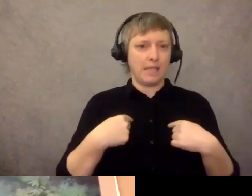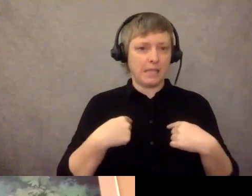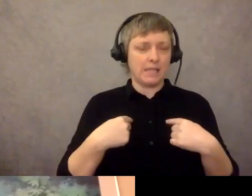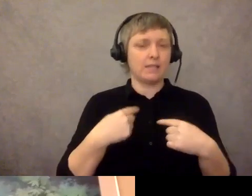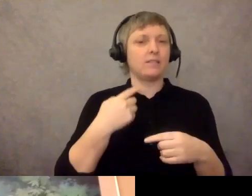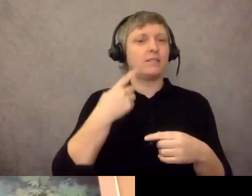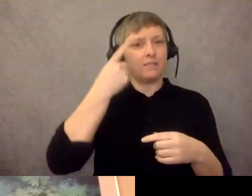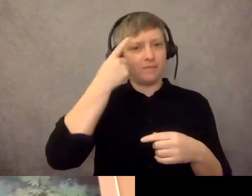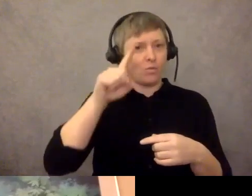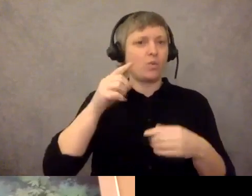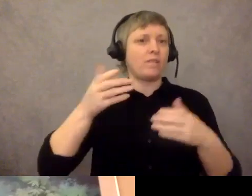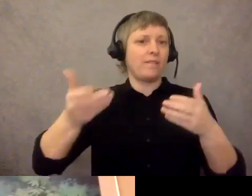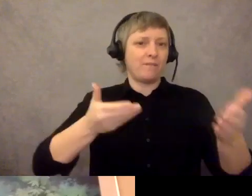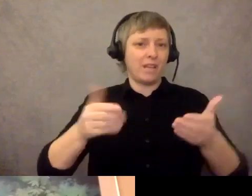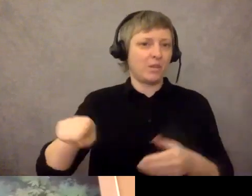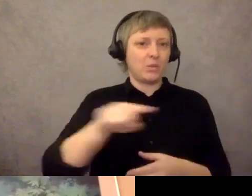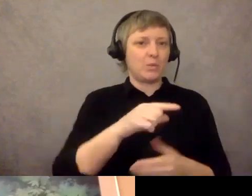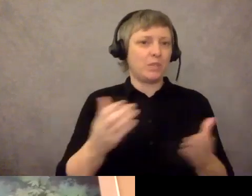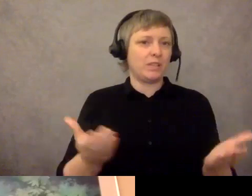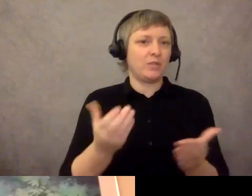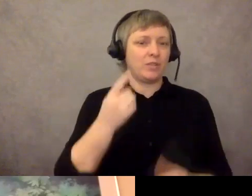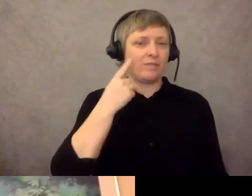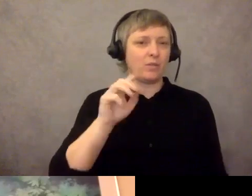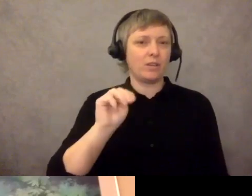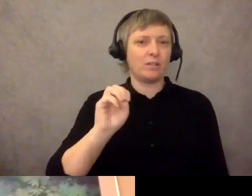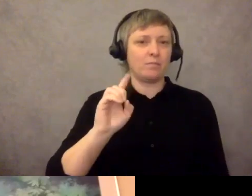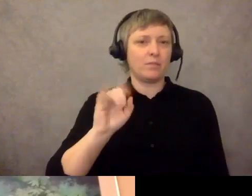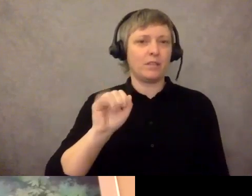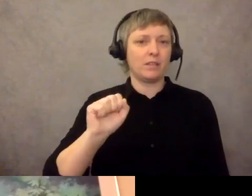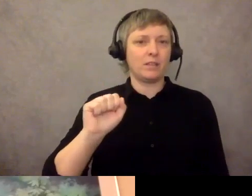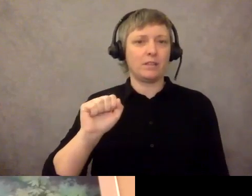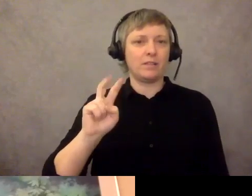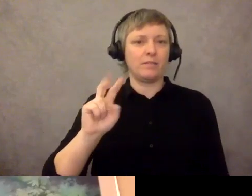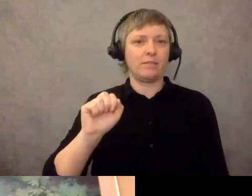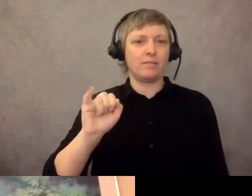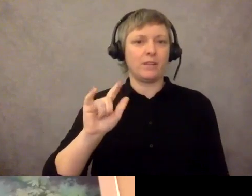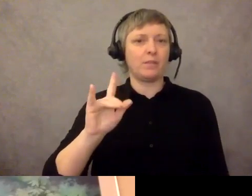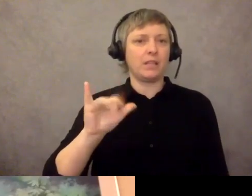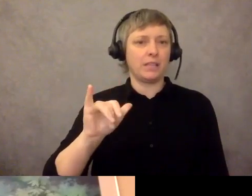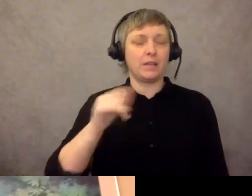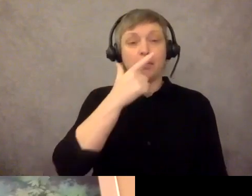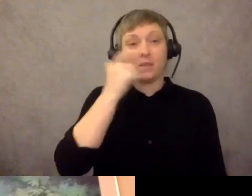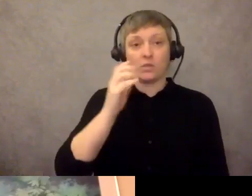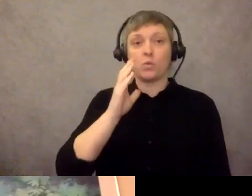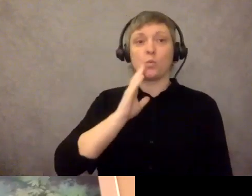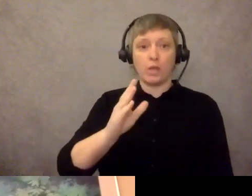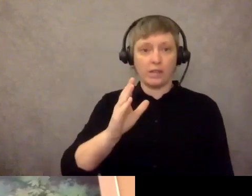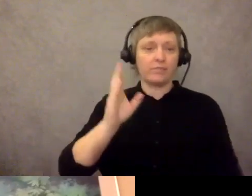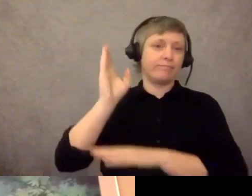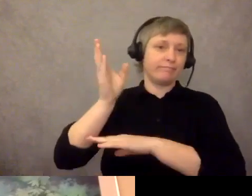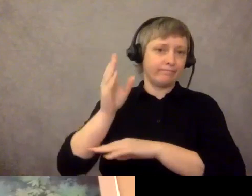disponibilidad de las redes. Y si hay una conferencia de redes a mediodía, va a estar recibiendo otro correo